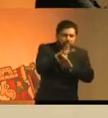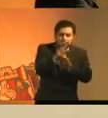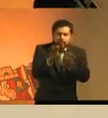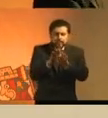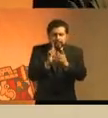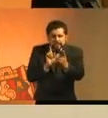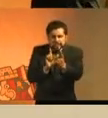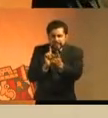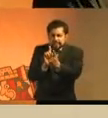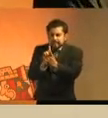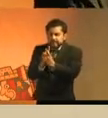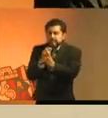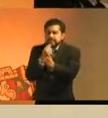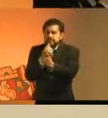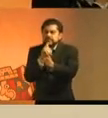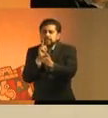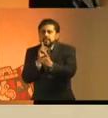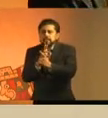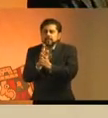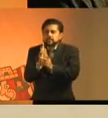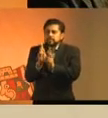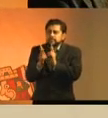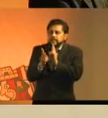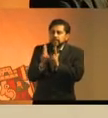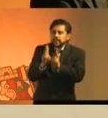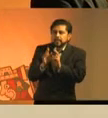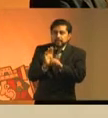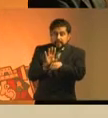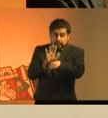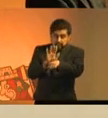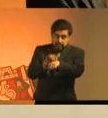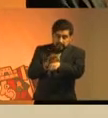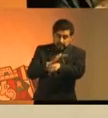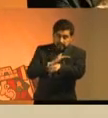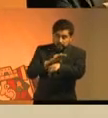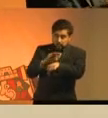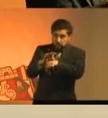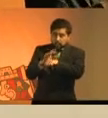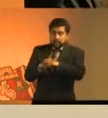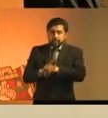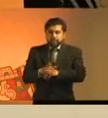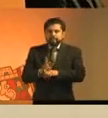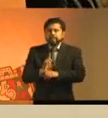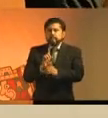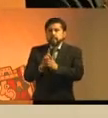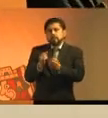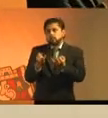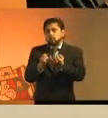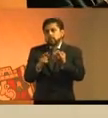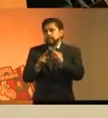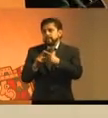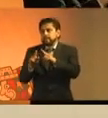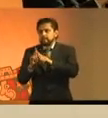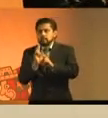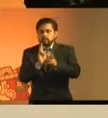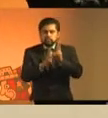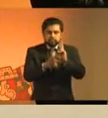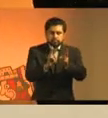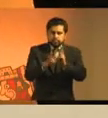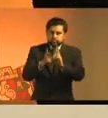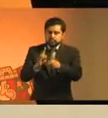la niña elvira si es que el papá el señor quijano se lo permite y sobre todo platica con los demás y ligueros